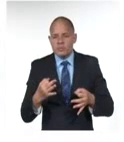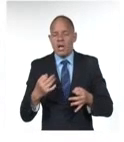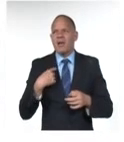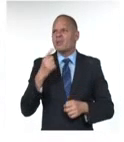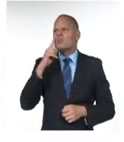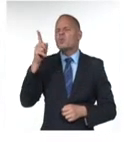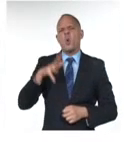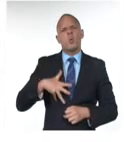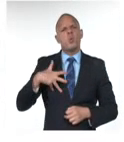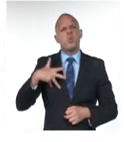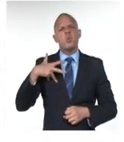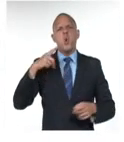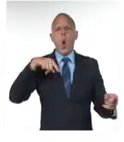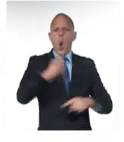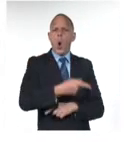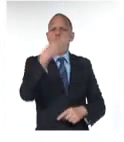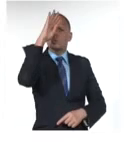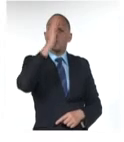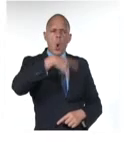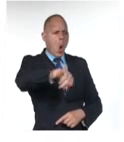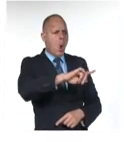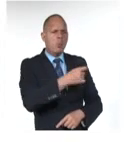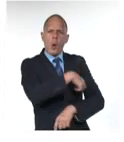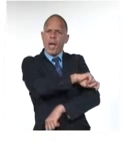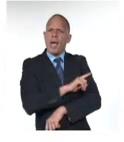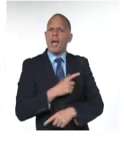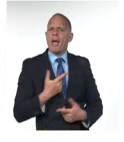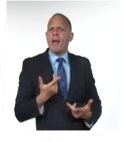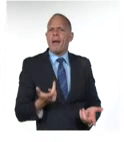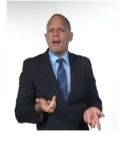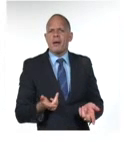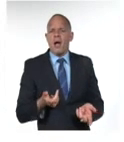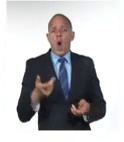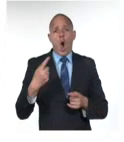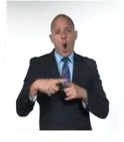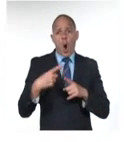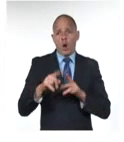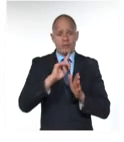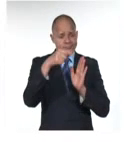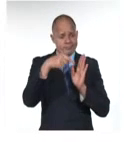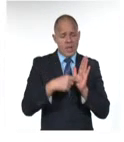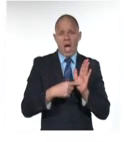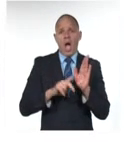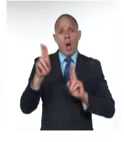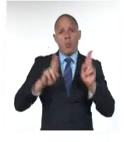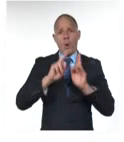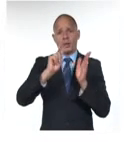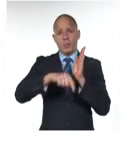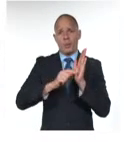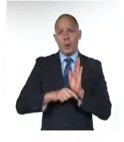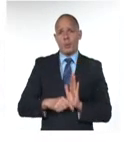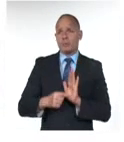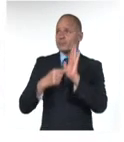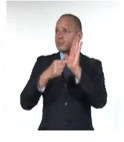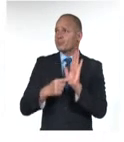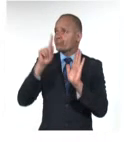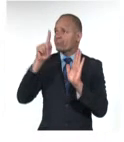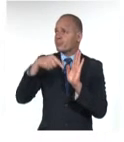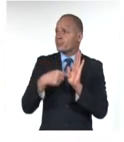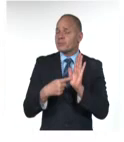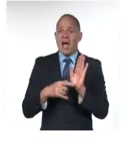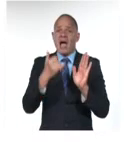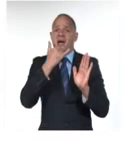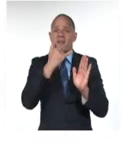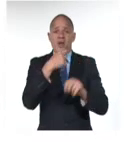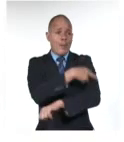es abusiva con el aspirante cubano a emigrar, inconsistente con los acuerdos bilaterales suscritos, dañina para los países de la